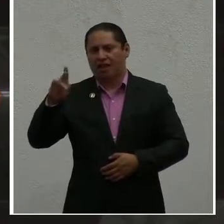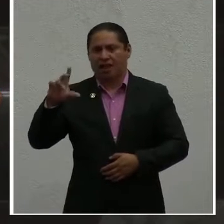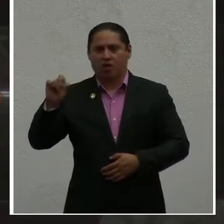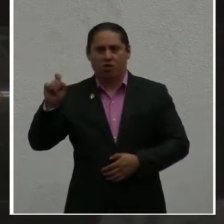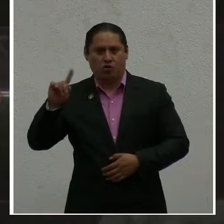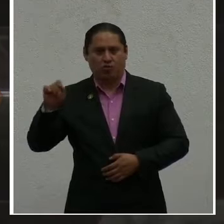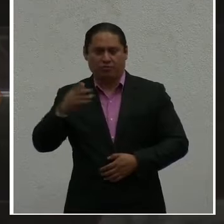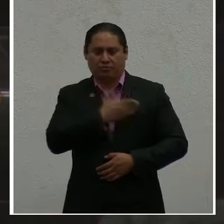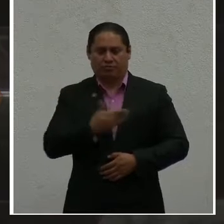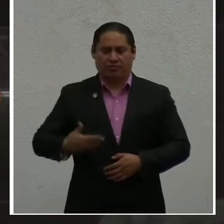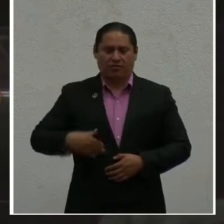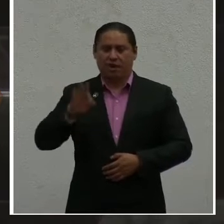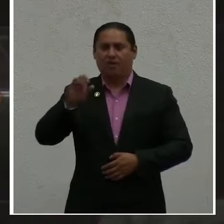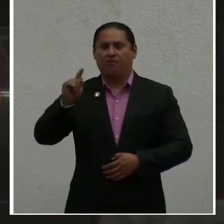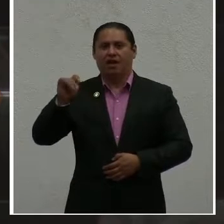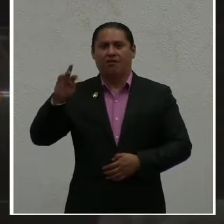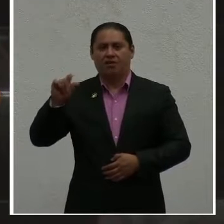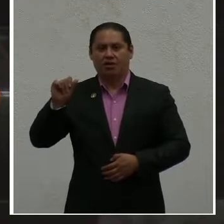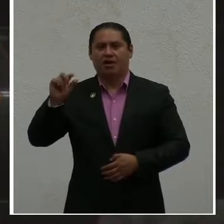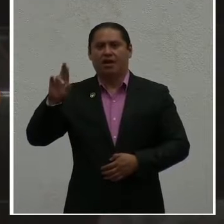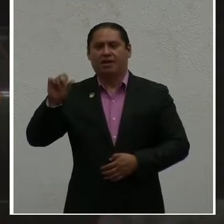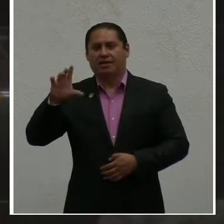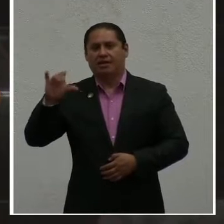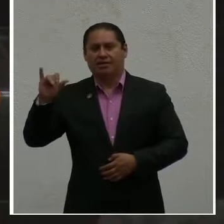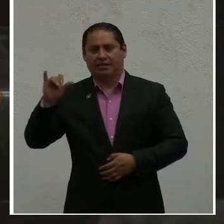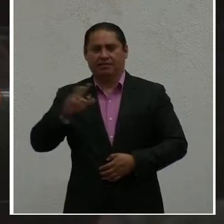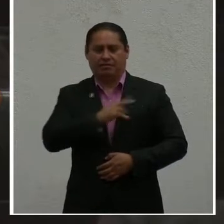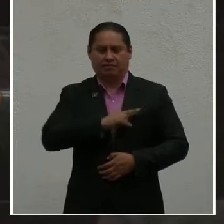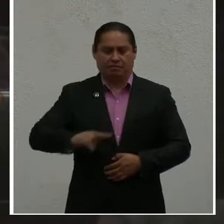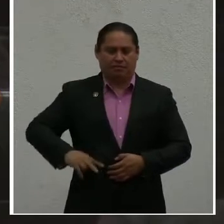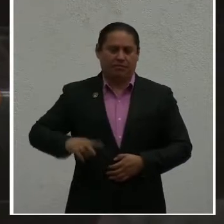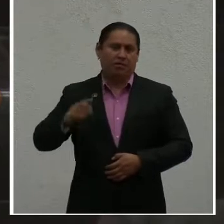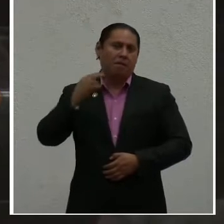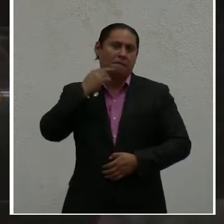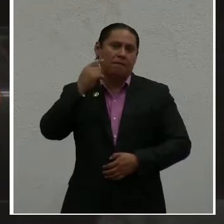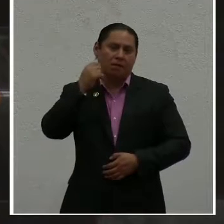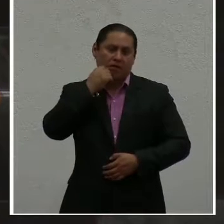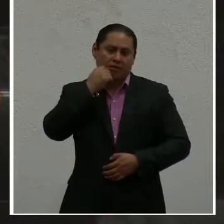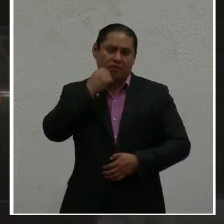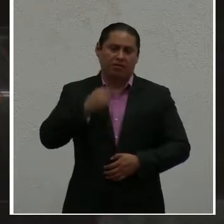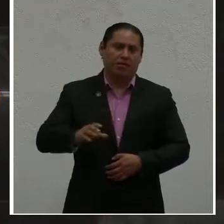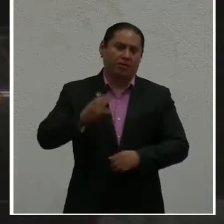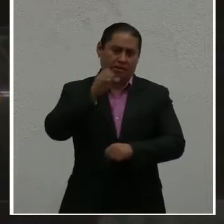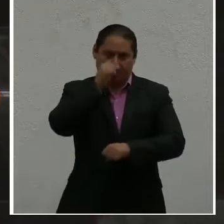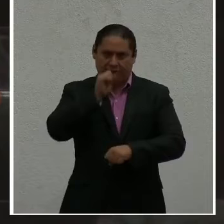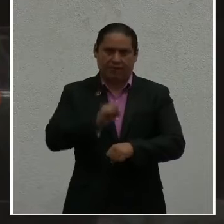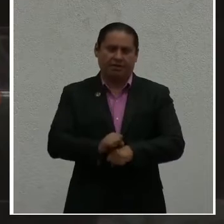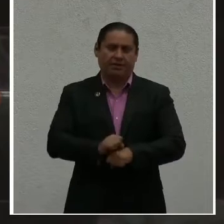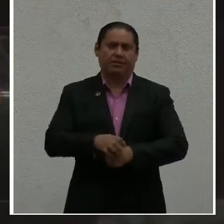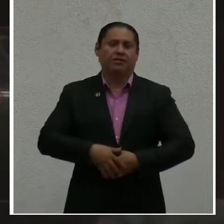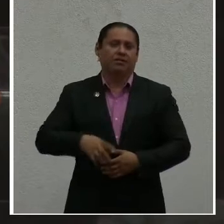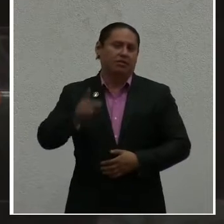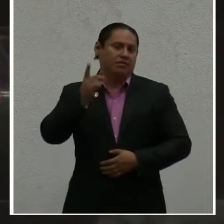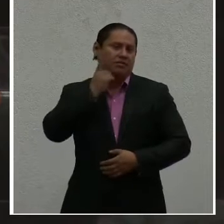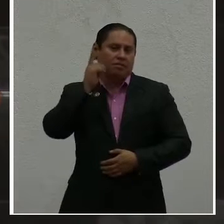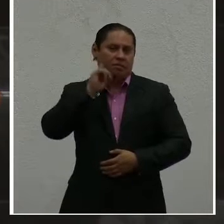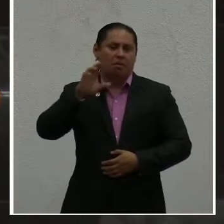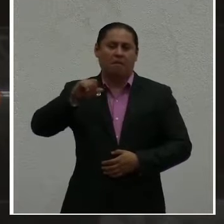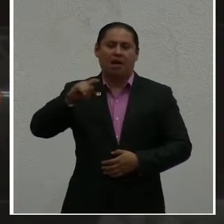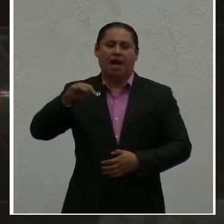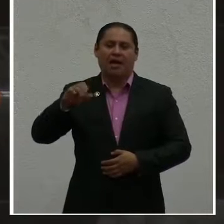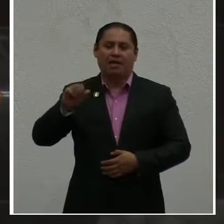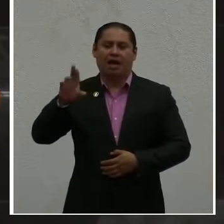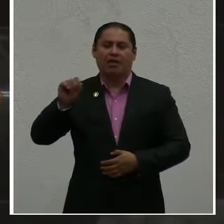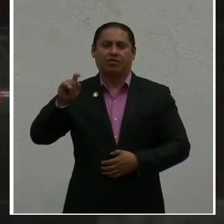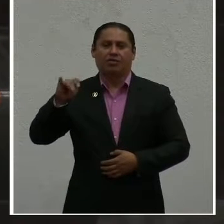Diputada Fabiola Richi Distel, vicepresidenta. Diputado Marcelo Toledo Cruz, secretario. Diputada María Roselia